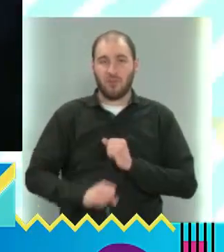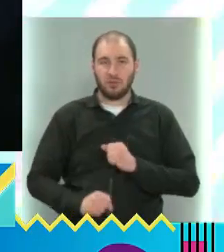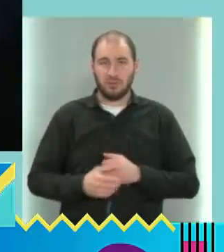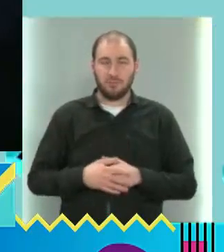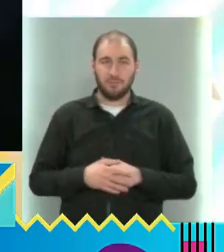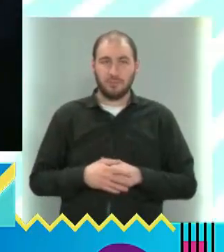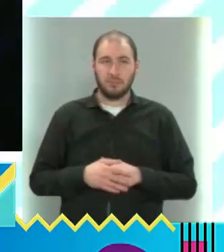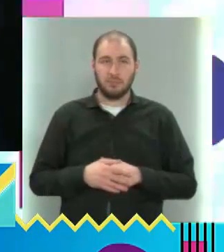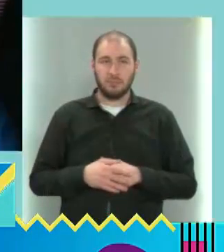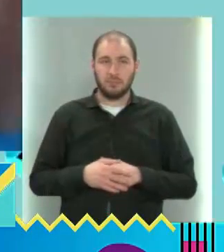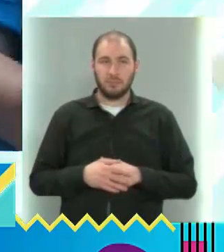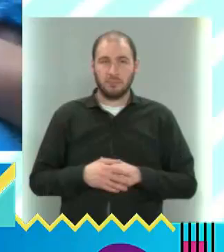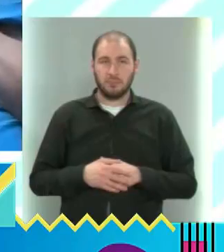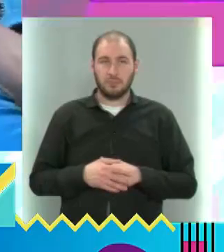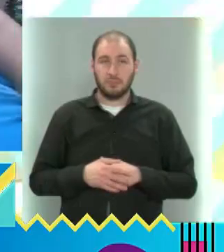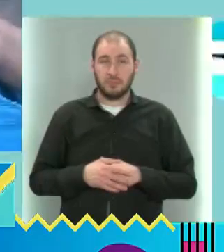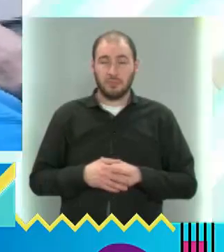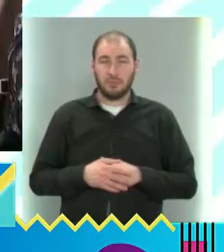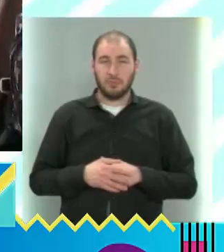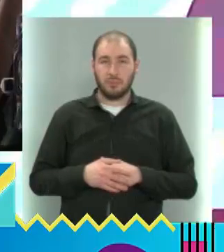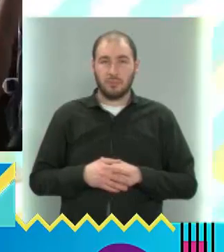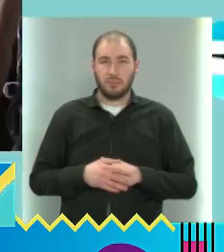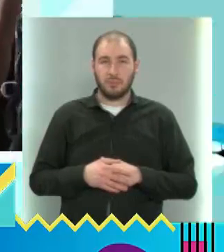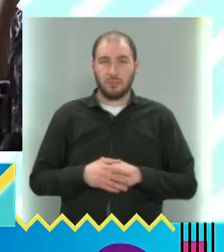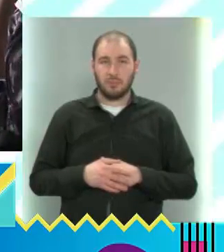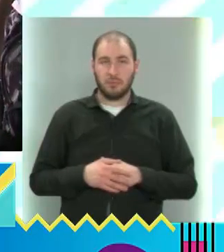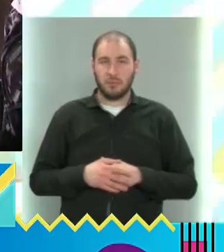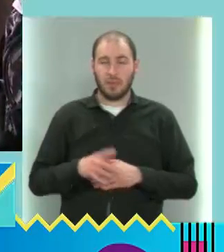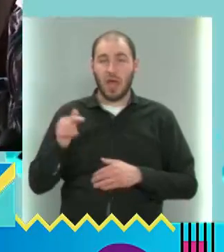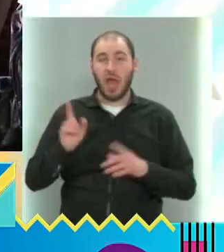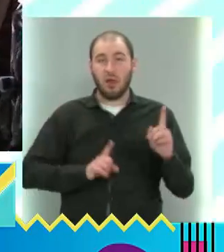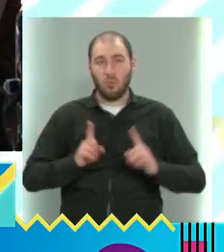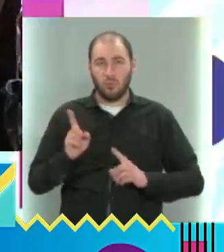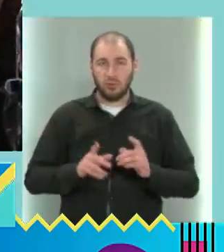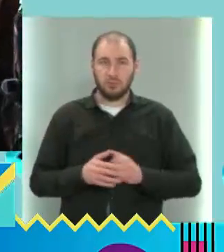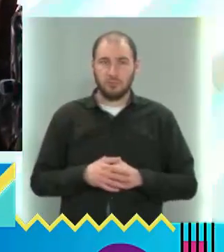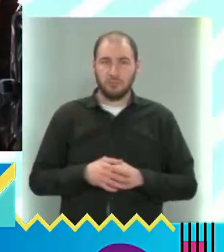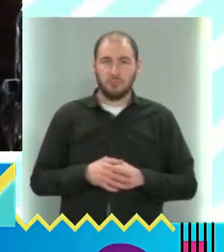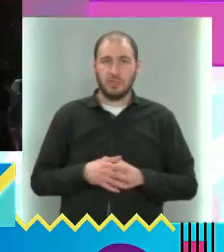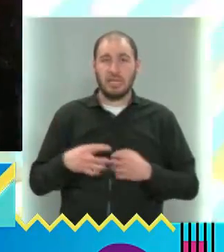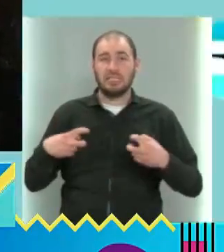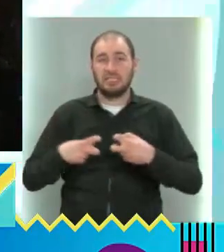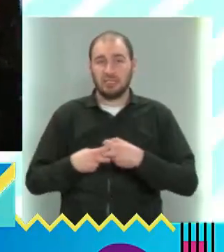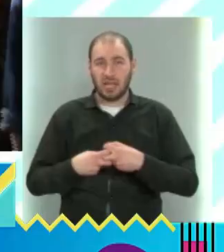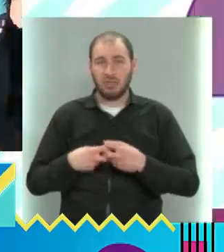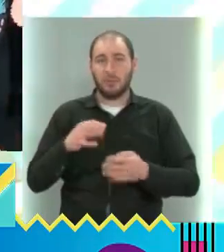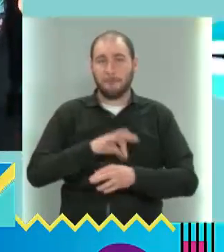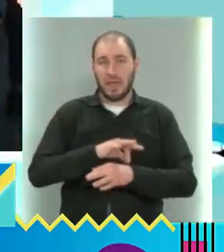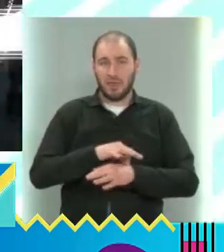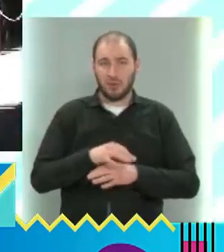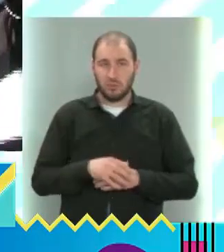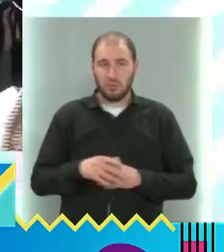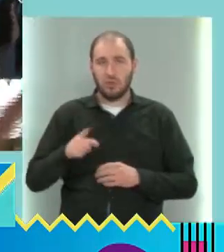voluntaria. Y así como algunos gremialistas médicos se